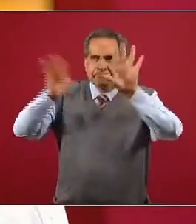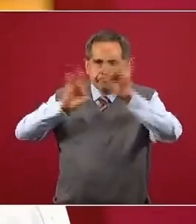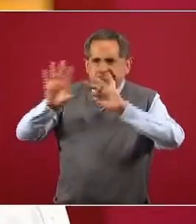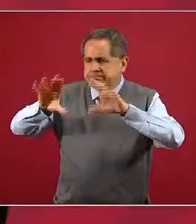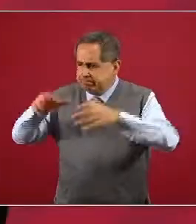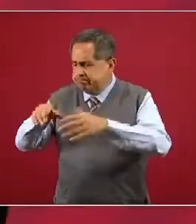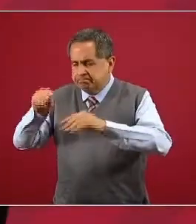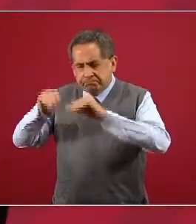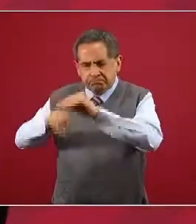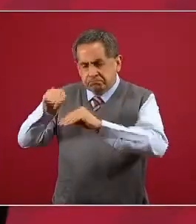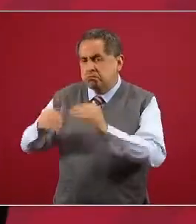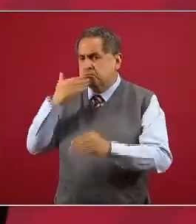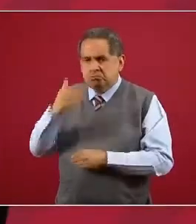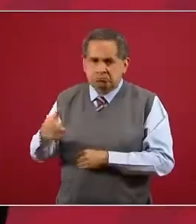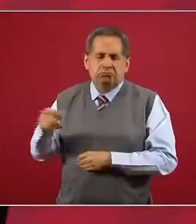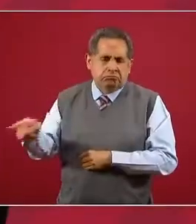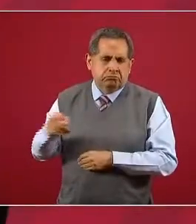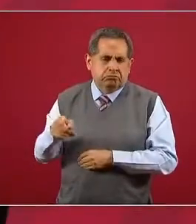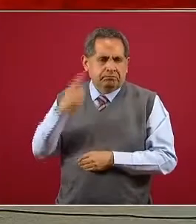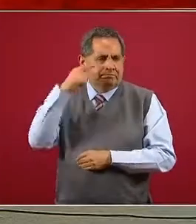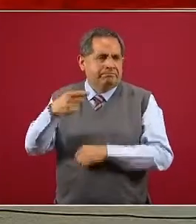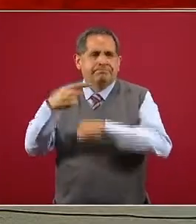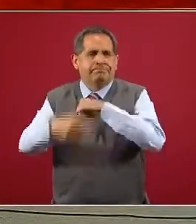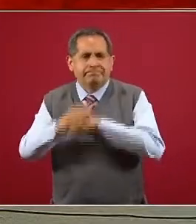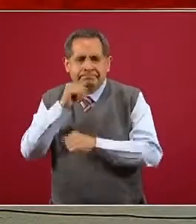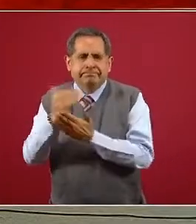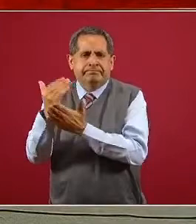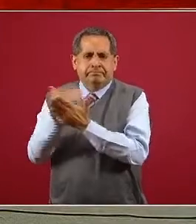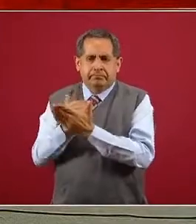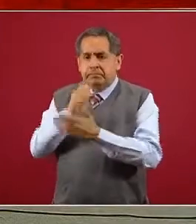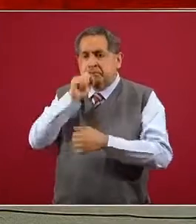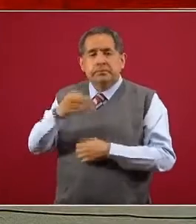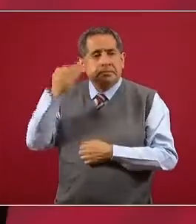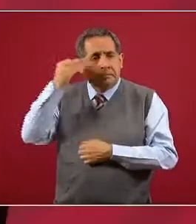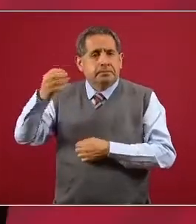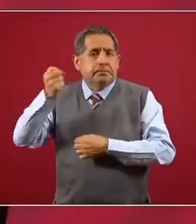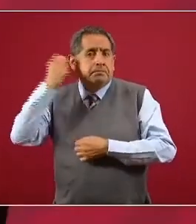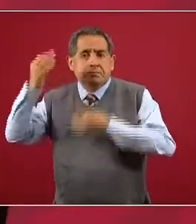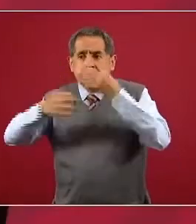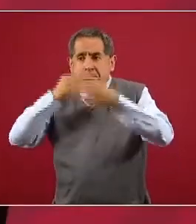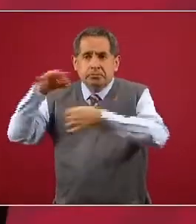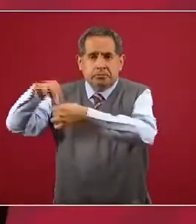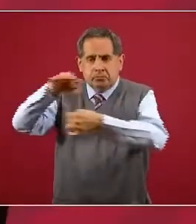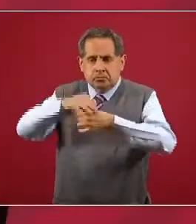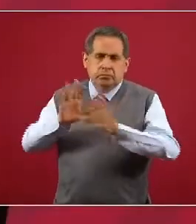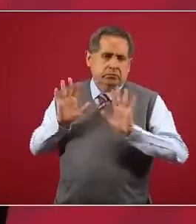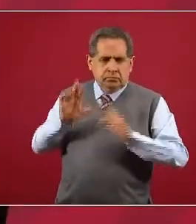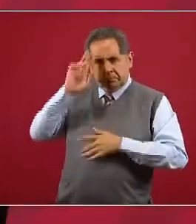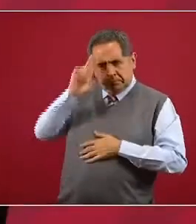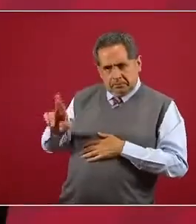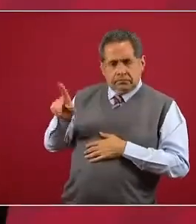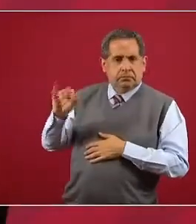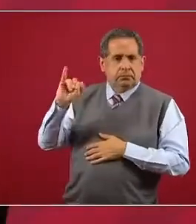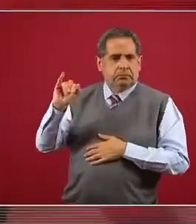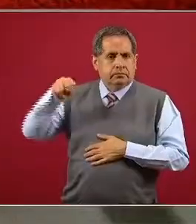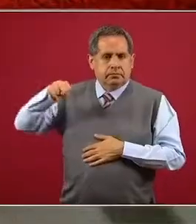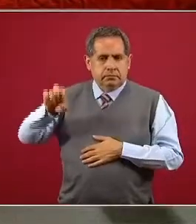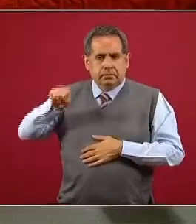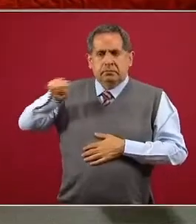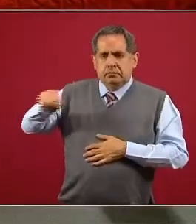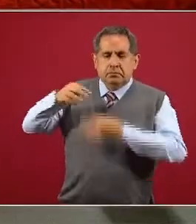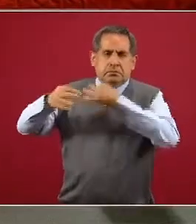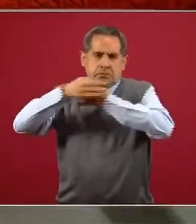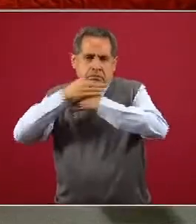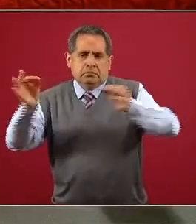para que este riesgo sea menor, incluyendo el periodo de las campañas. Dejemos que el INE en su momento lo haga público,